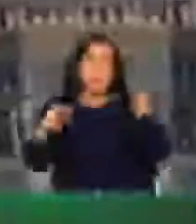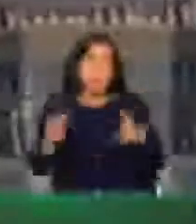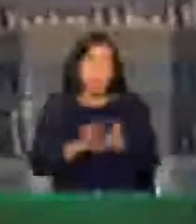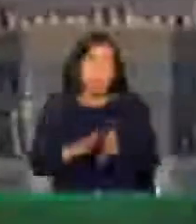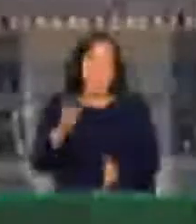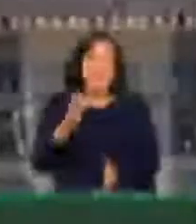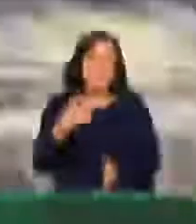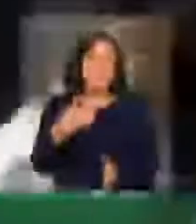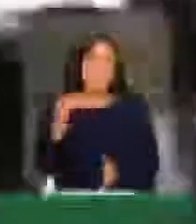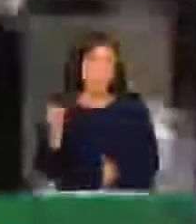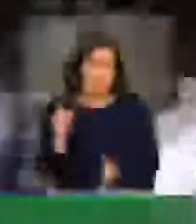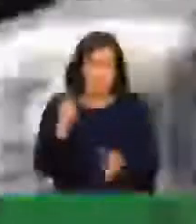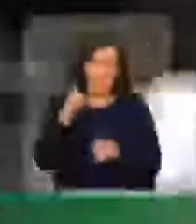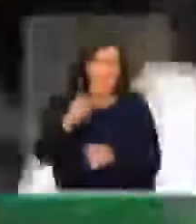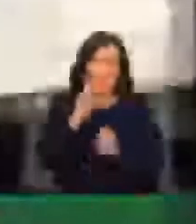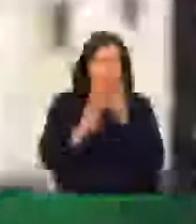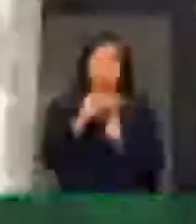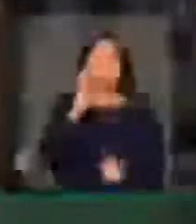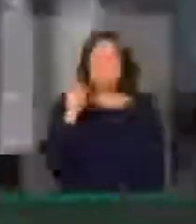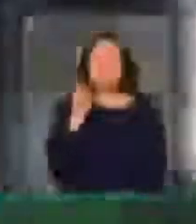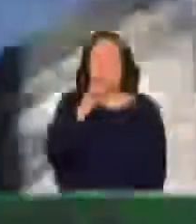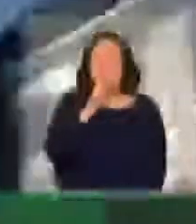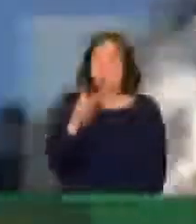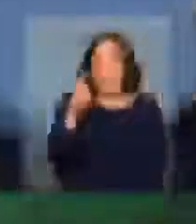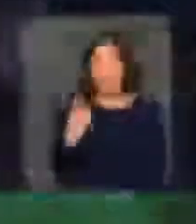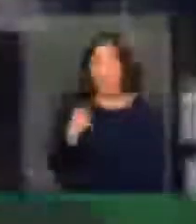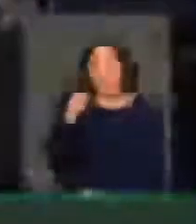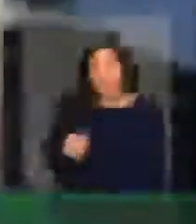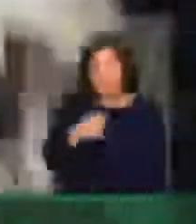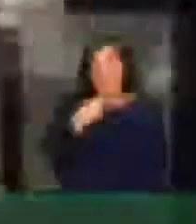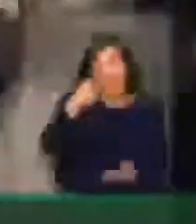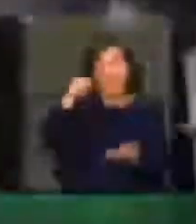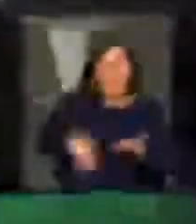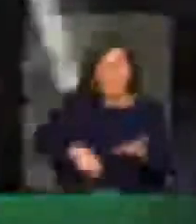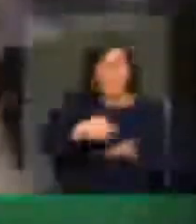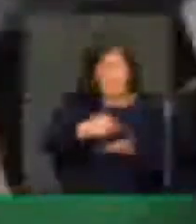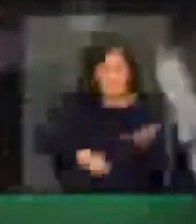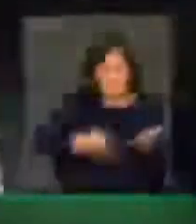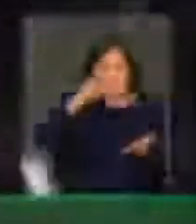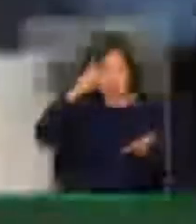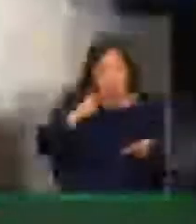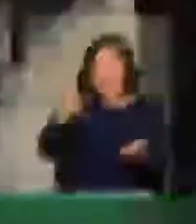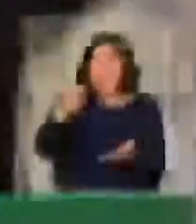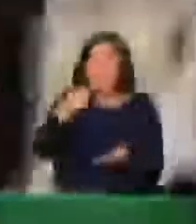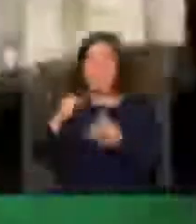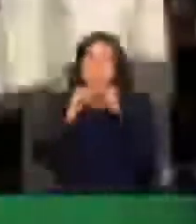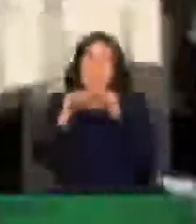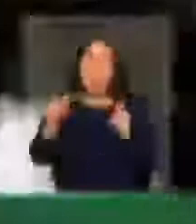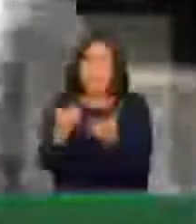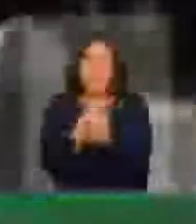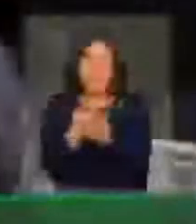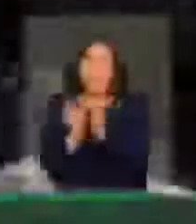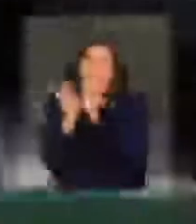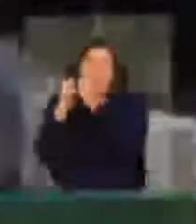sobre los ataques terroristas del 11 de septiembre de 2001. La orden instruye al fiscal general Merrick Garland a revisar y publicar los documentos